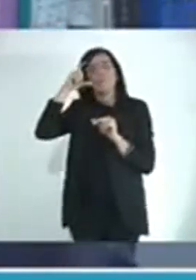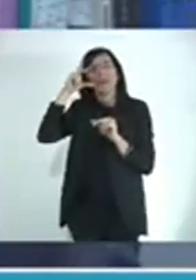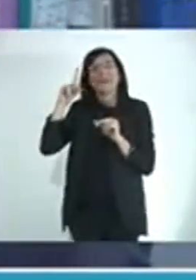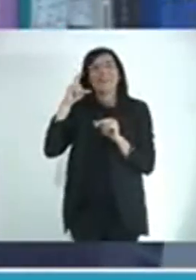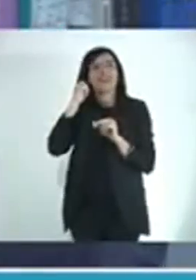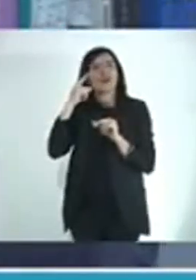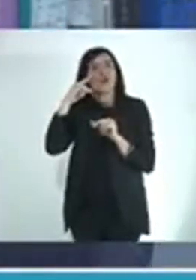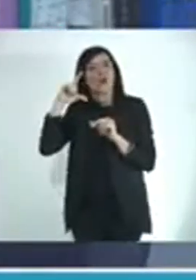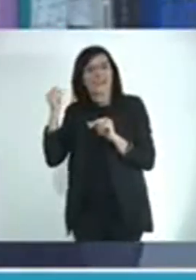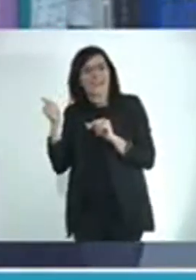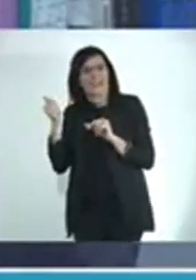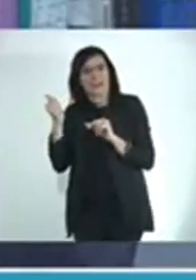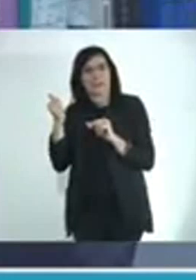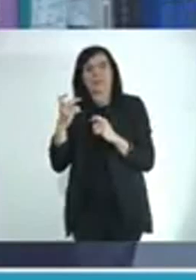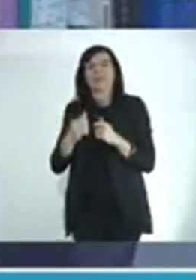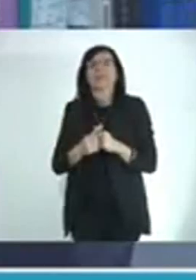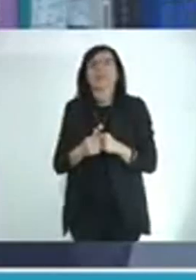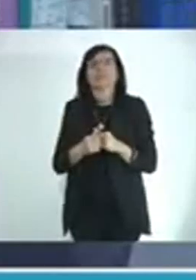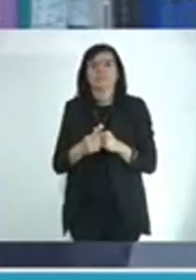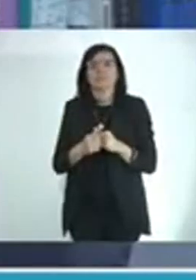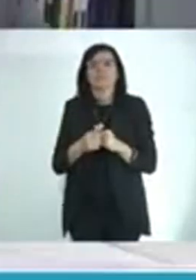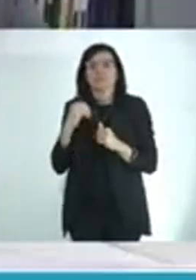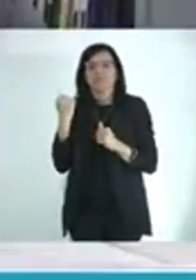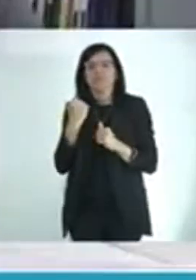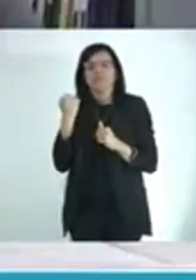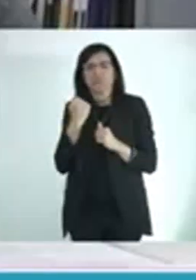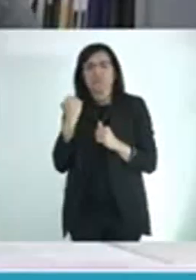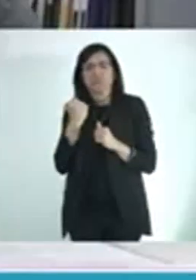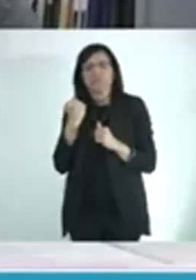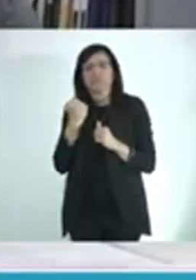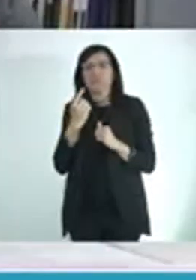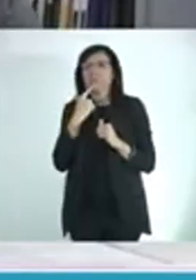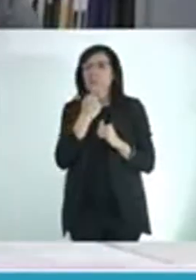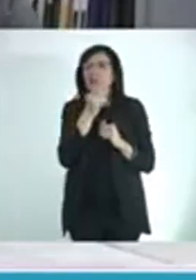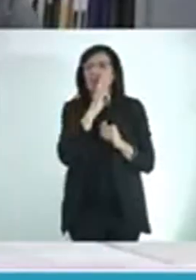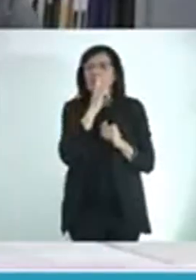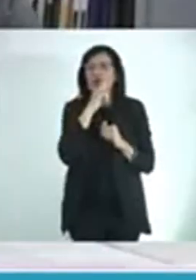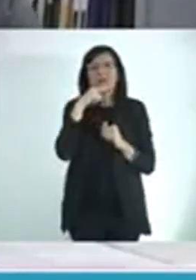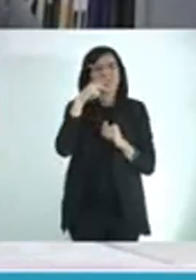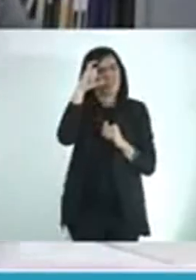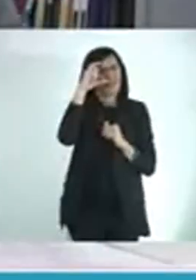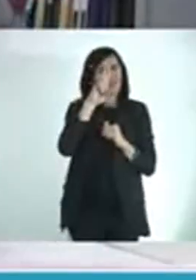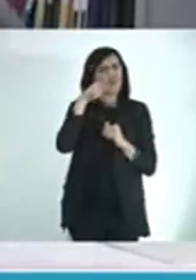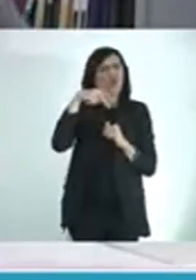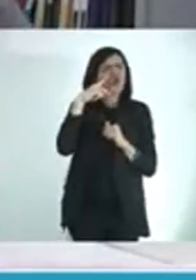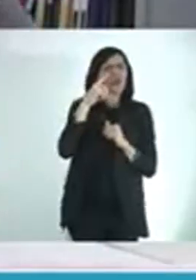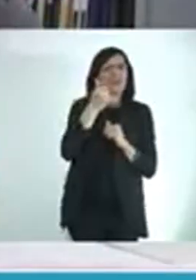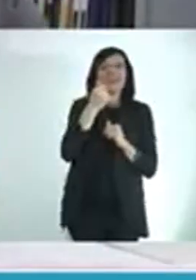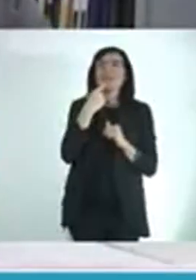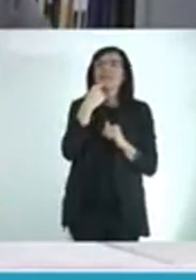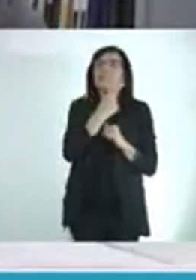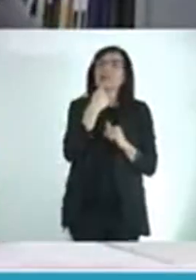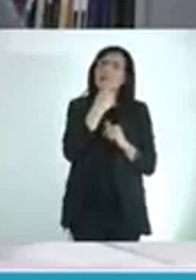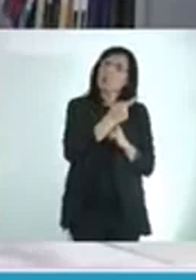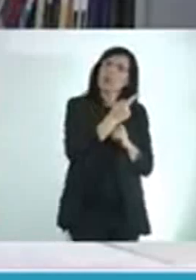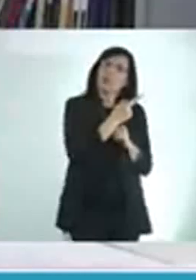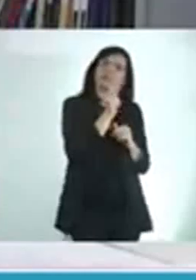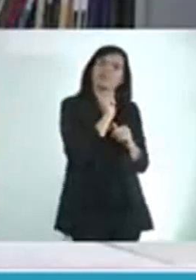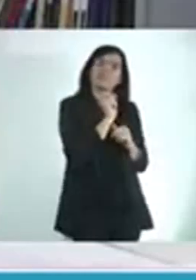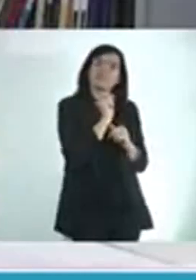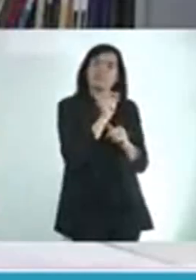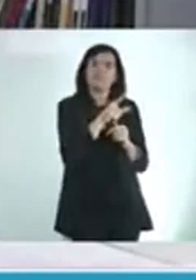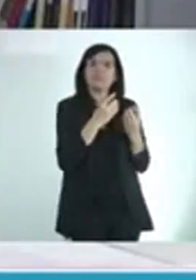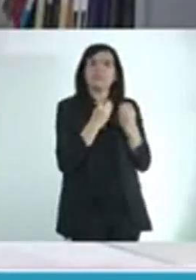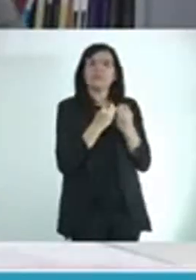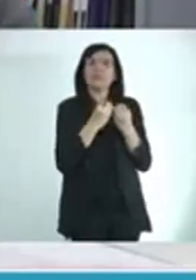claro, en la mayor parte posible, digamos. Sin duda, Bueno, Verónica, realmente gracias por estar con nosotros. Gracias. Nos imaginamos, como decíamos,